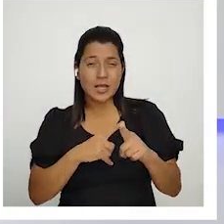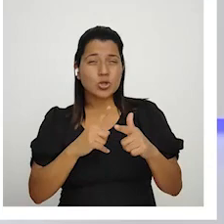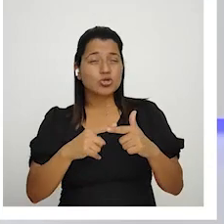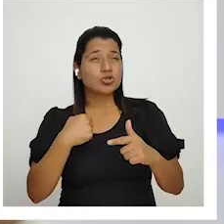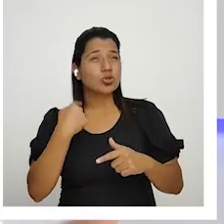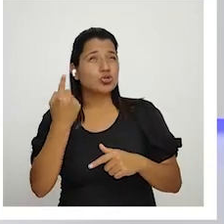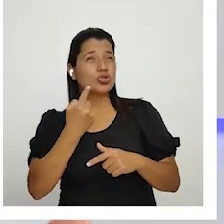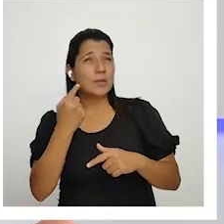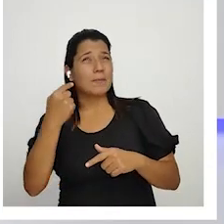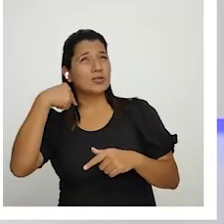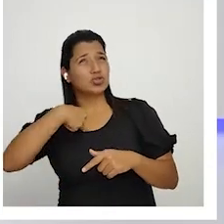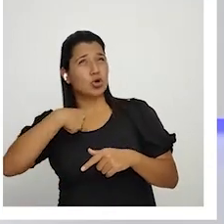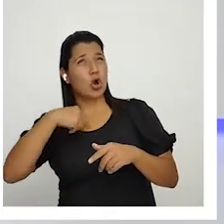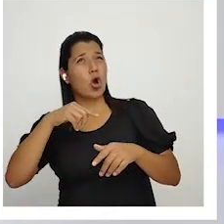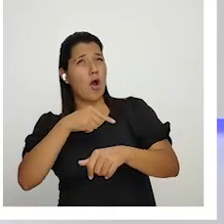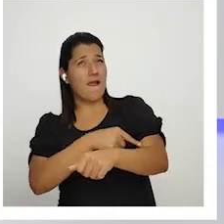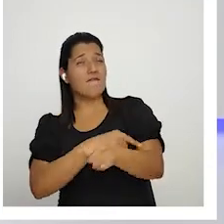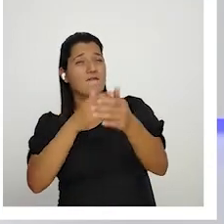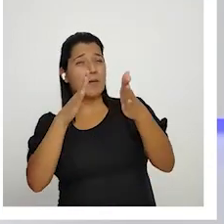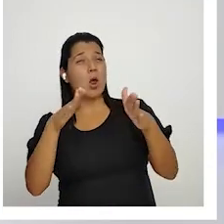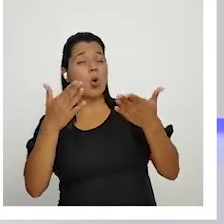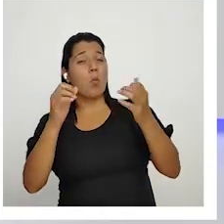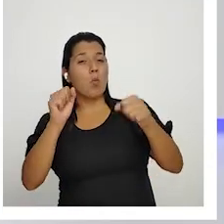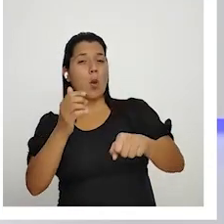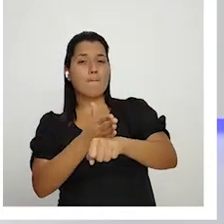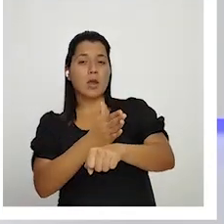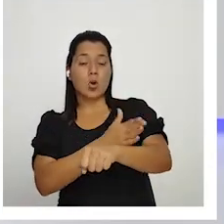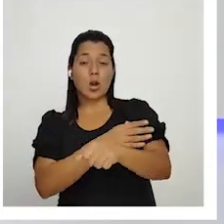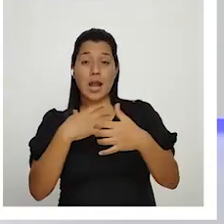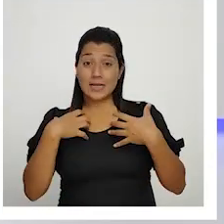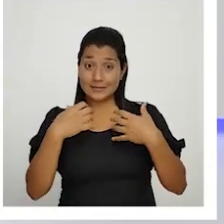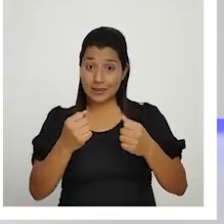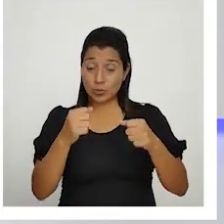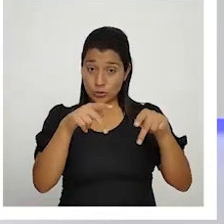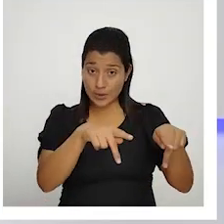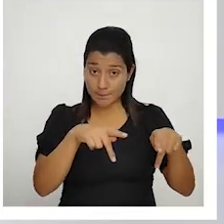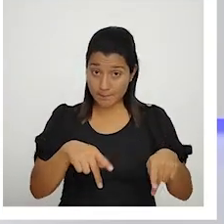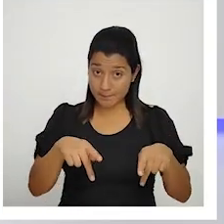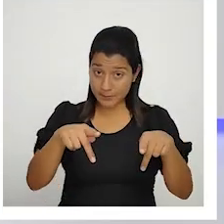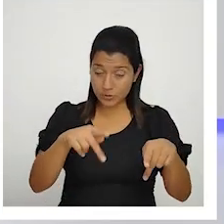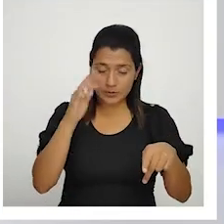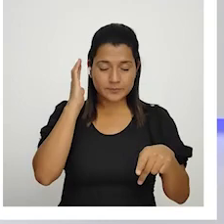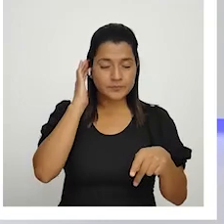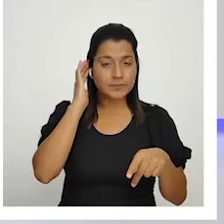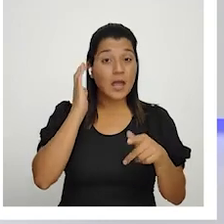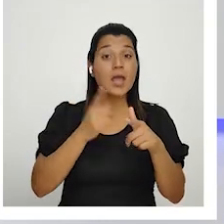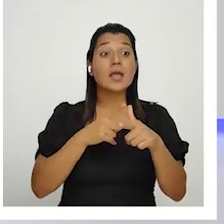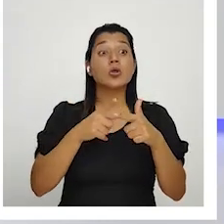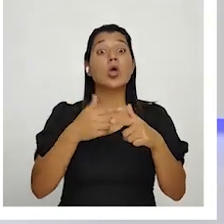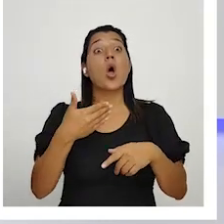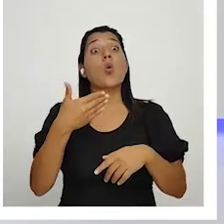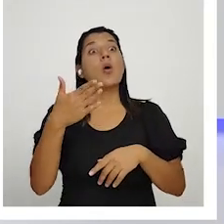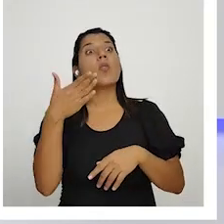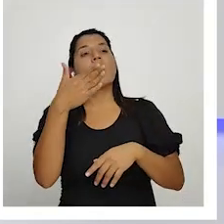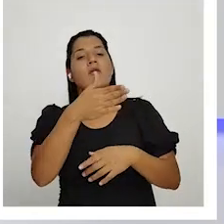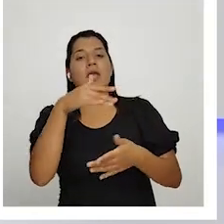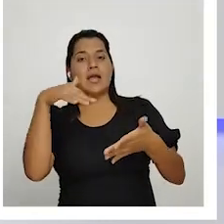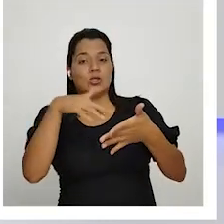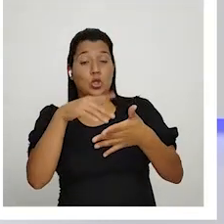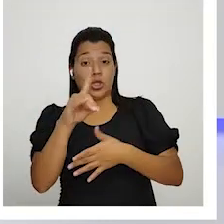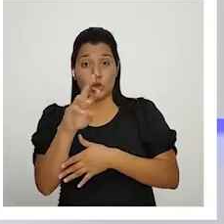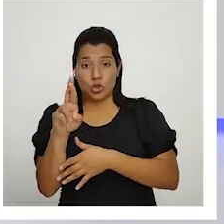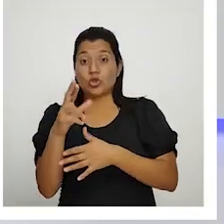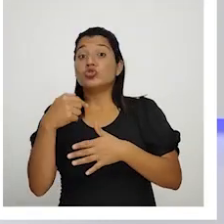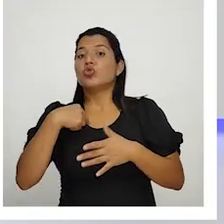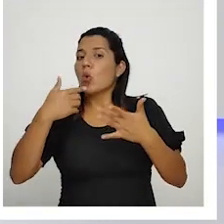en salud pública puedo contribuir a mejorar la salud de las poblaciones. Entonces, cuando me fui a mi doctorado, ya venía trabajando en la Universidad de Costa